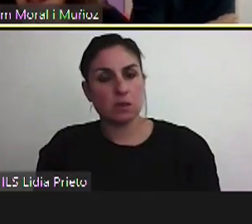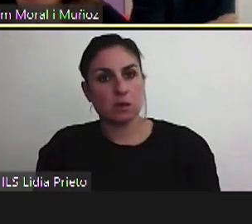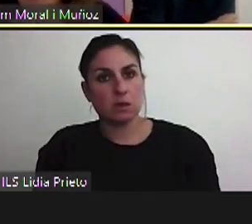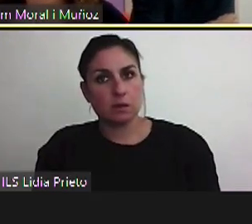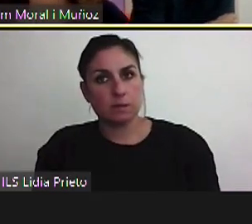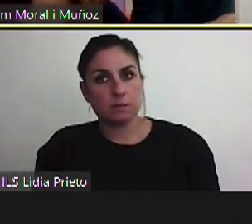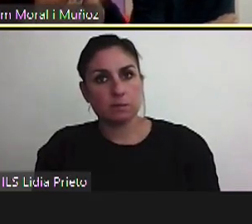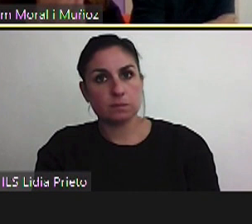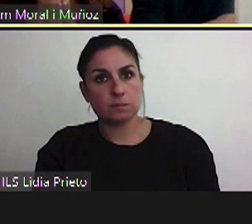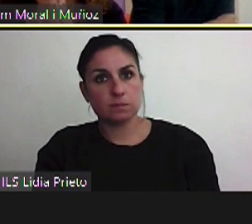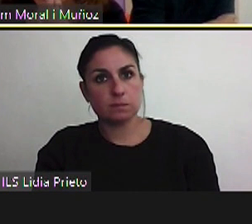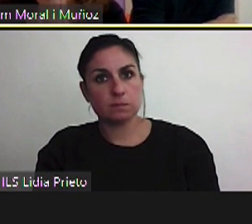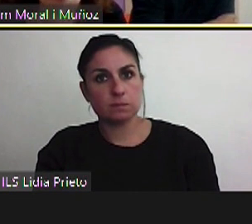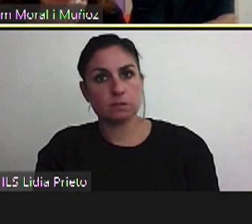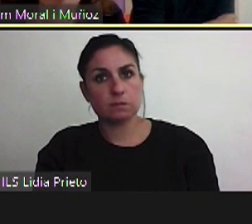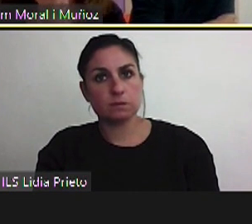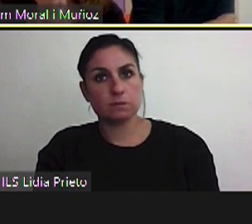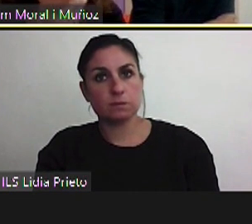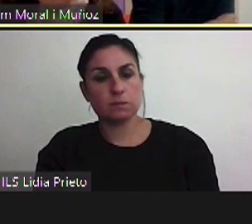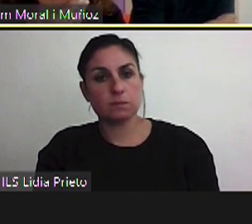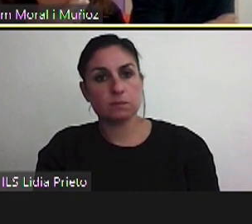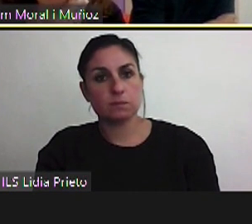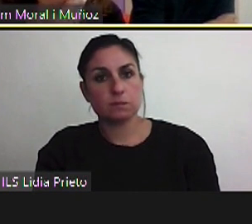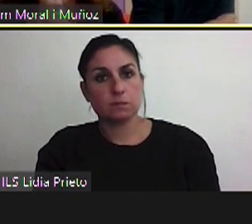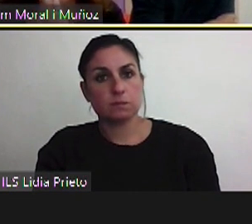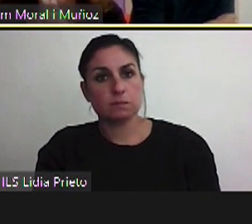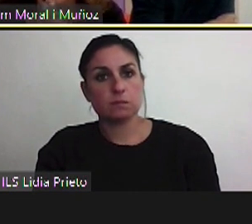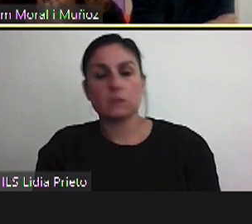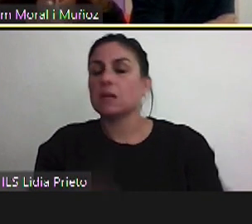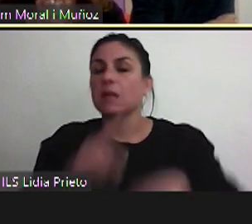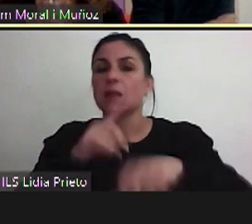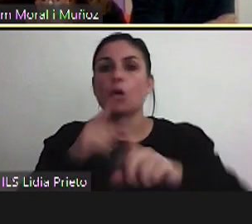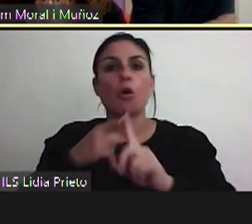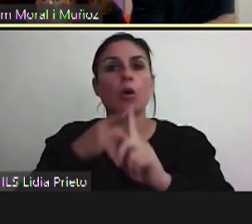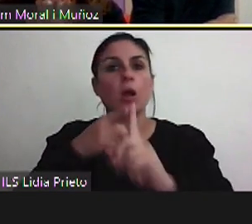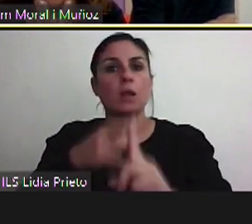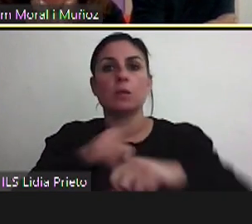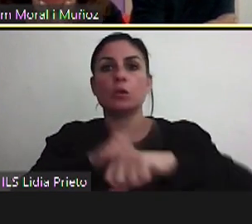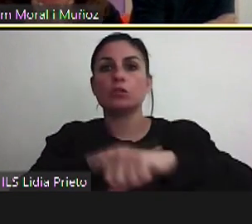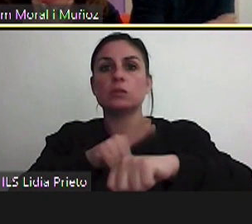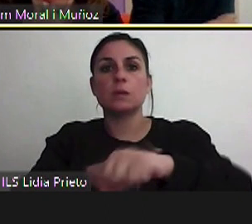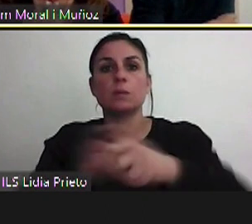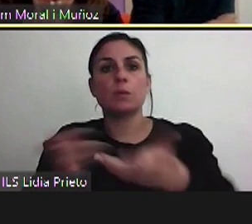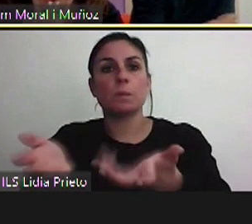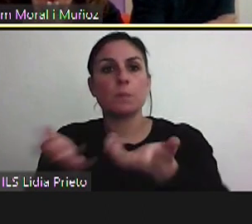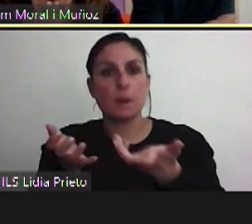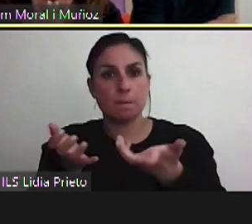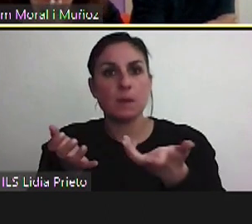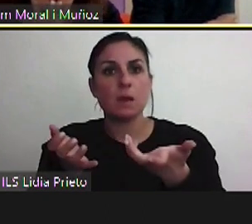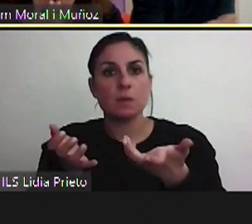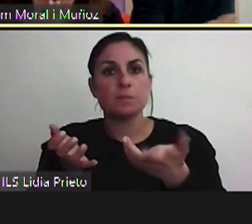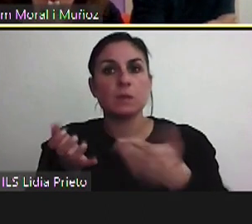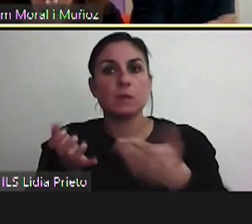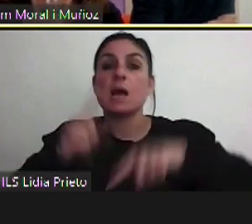Esto es como, o sea, sobre todo hablar con ella, ganar tiempo. Y mira, hay veces en la vida que los códigos éticos y deontológicos